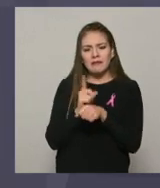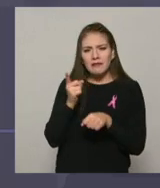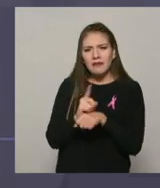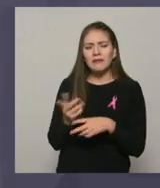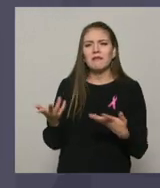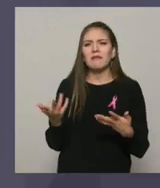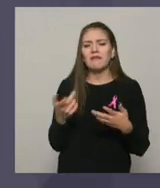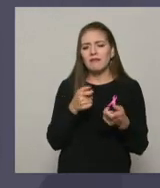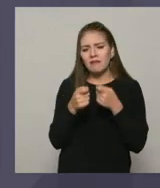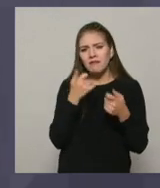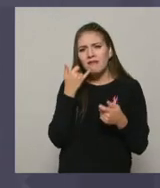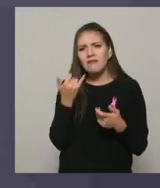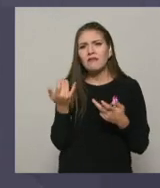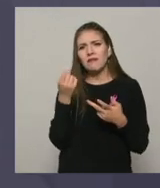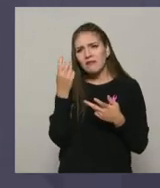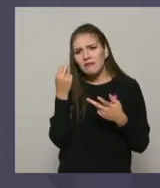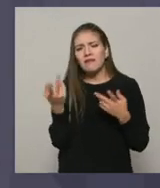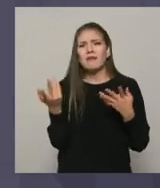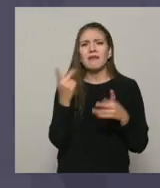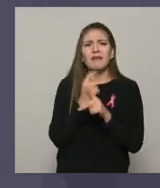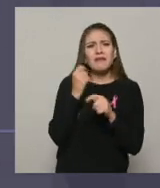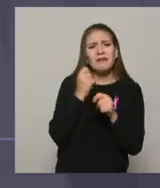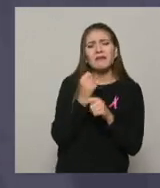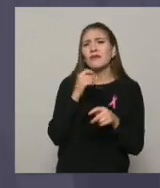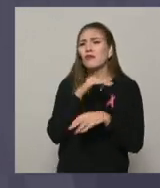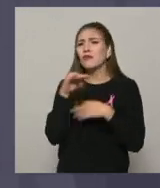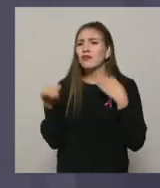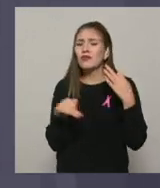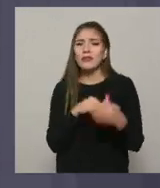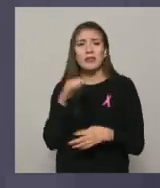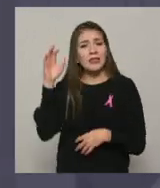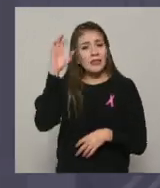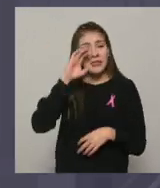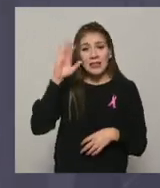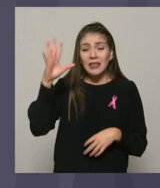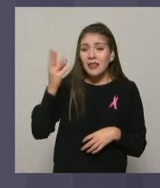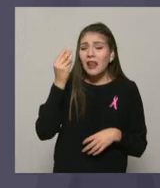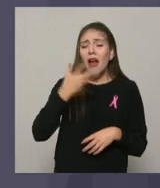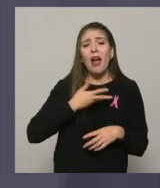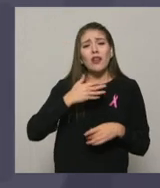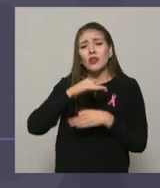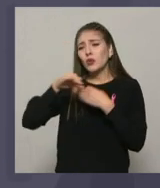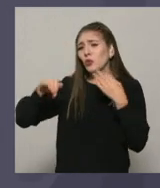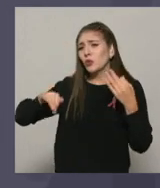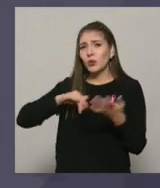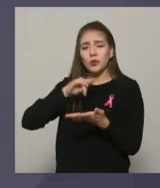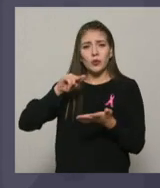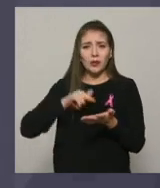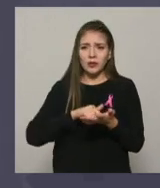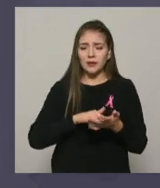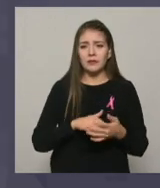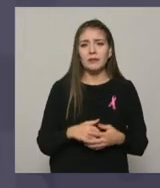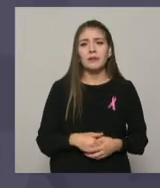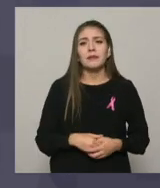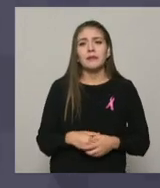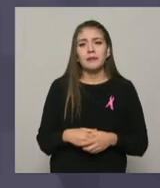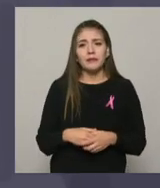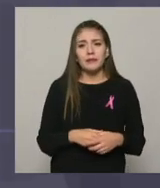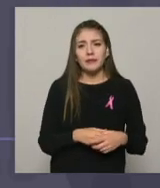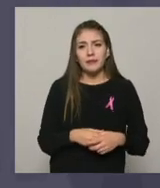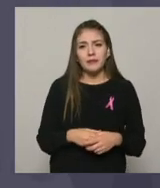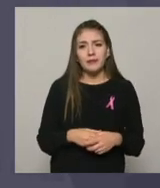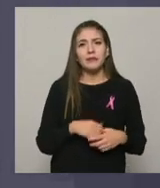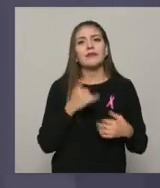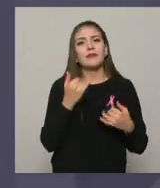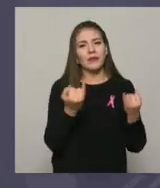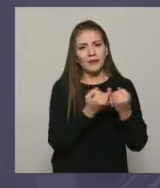celular, en la televisión, en el transporte. O sea, la ciencia y la tecnología nos rodean en todo momento. Por supuesto, y además vamos a tenerte a ti aquí en redes sociales,